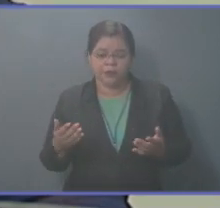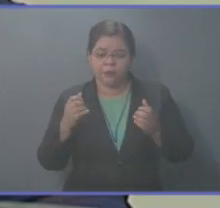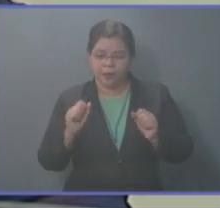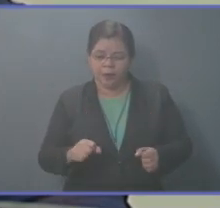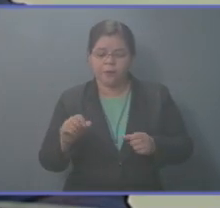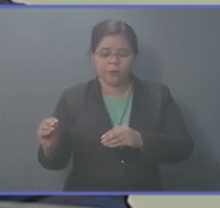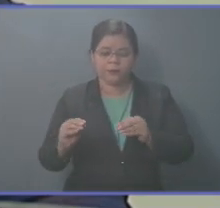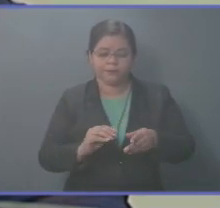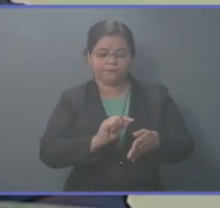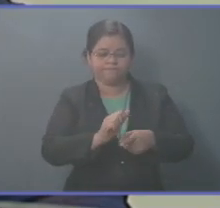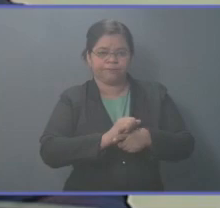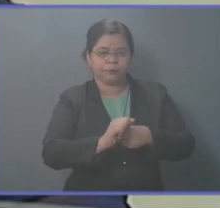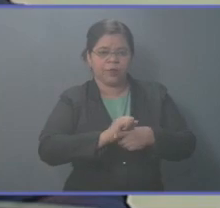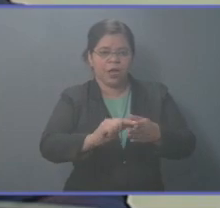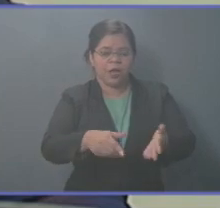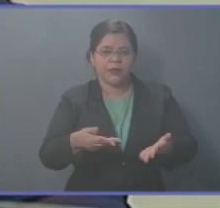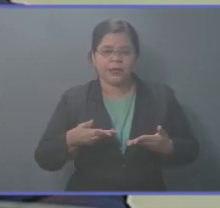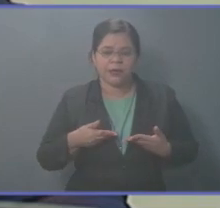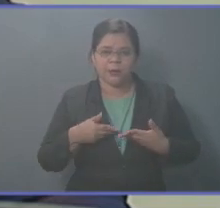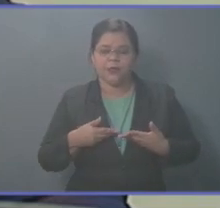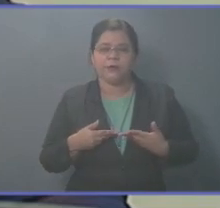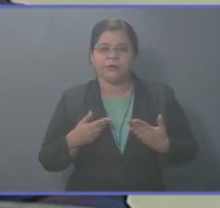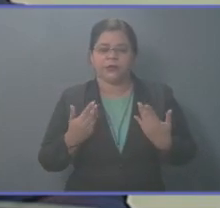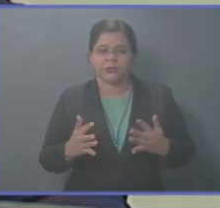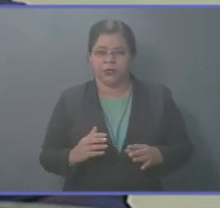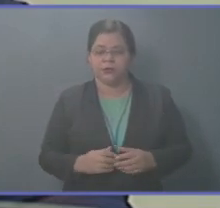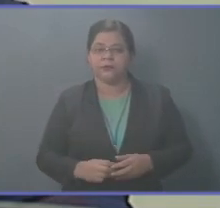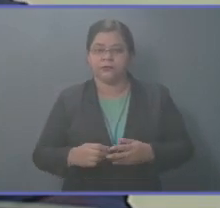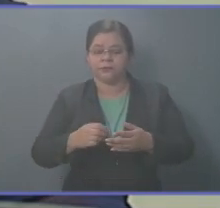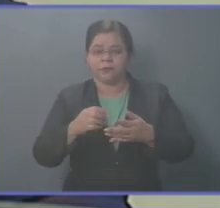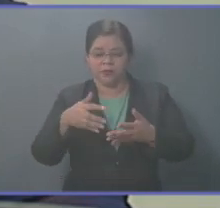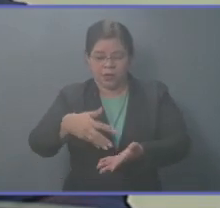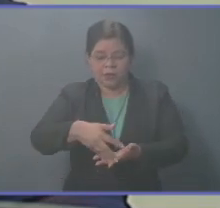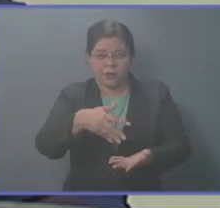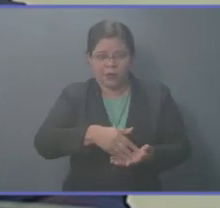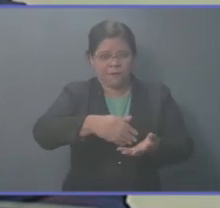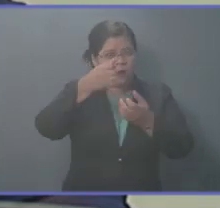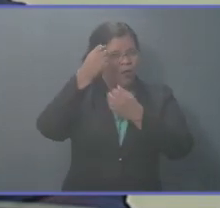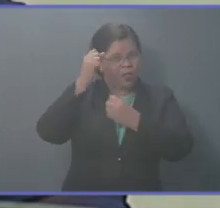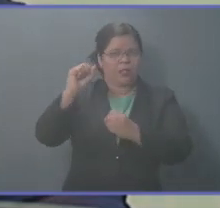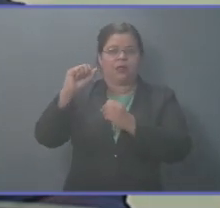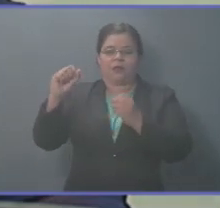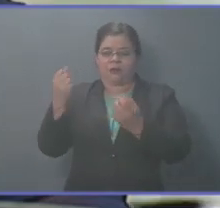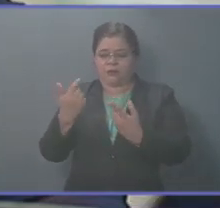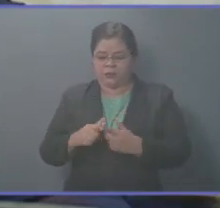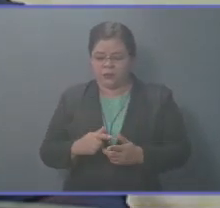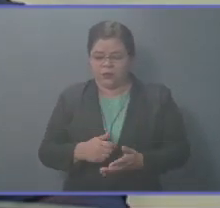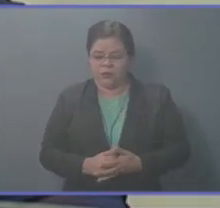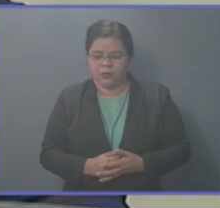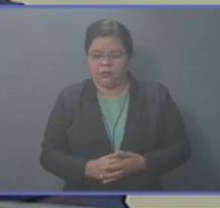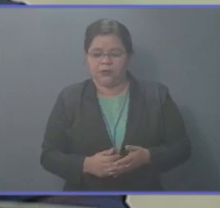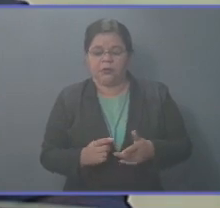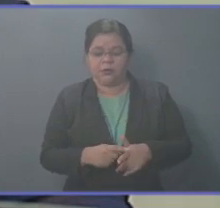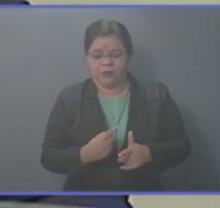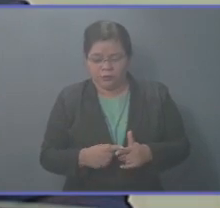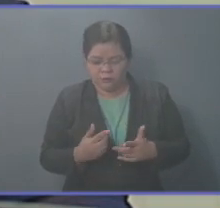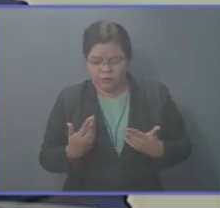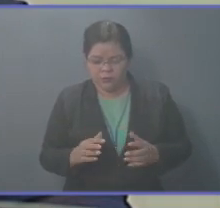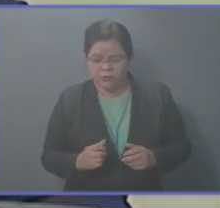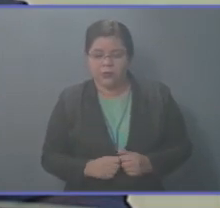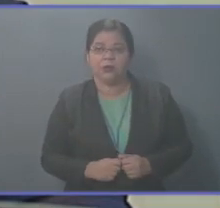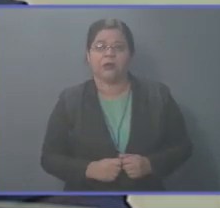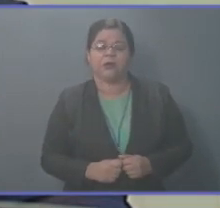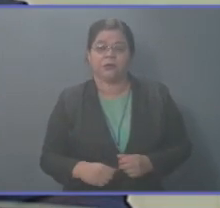el derecho a la insurrección, y está incorporada la copia del sitio El Faro, El Salvador